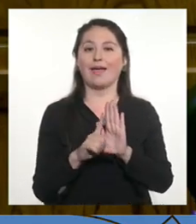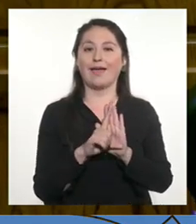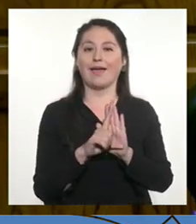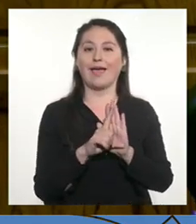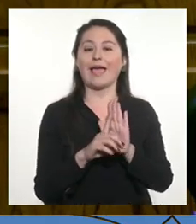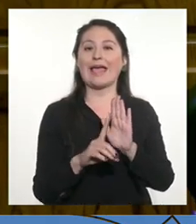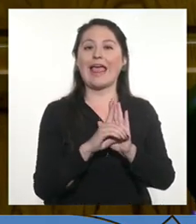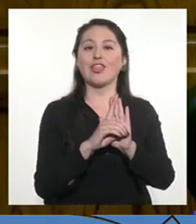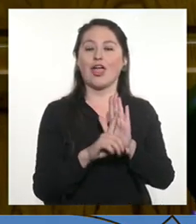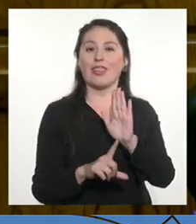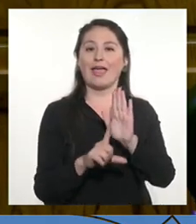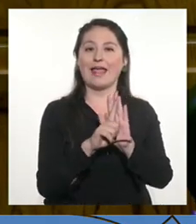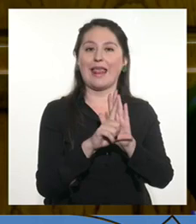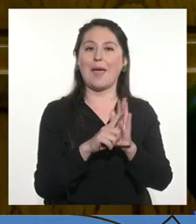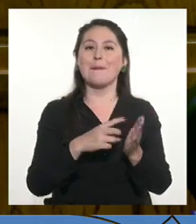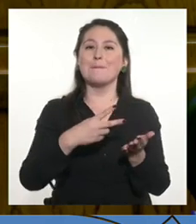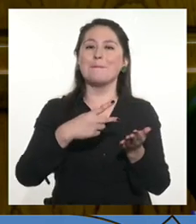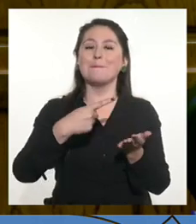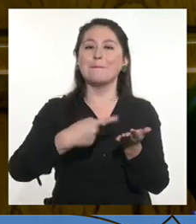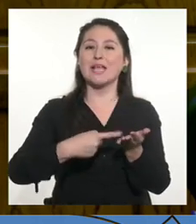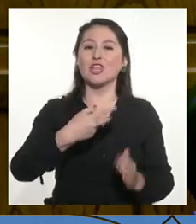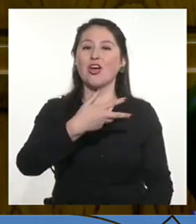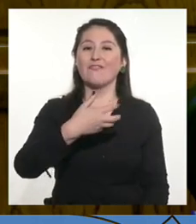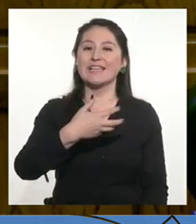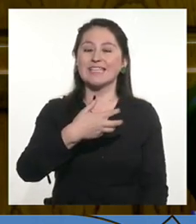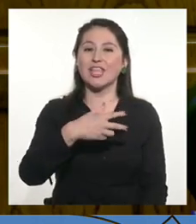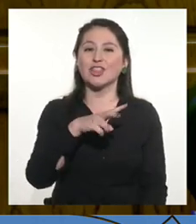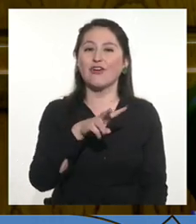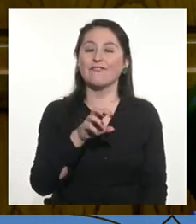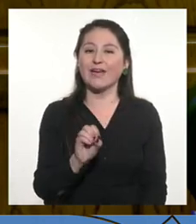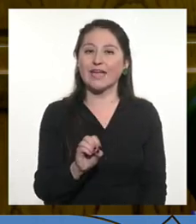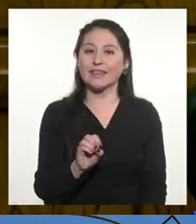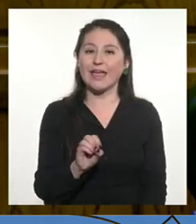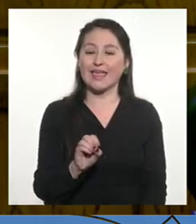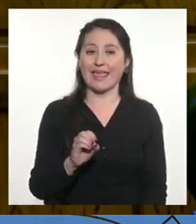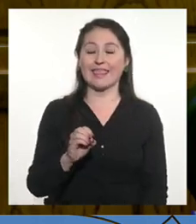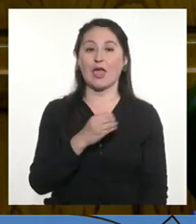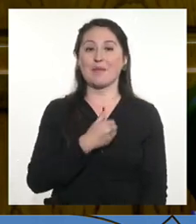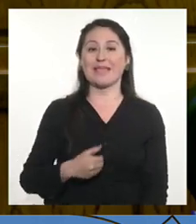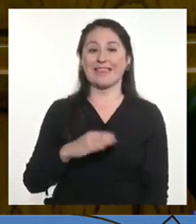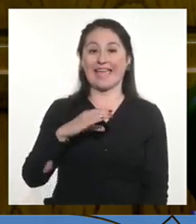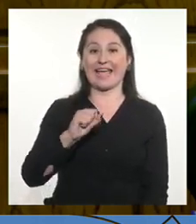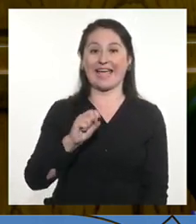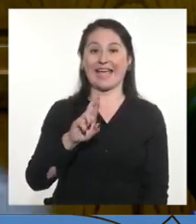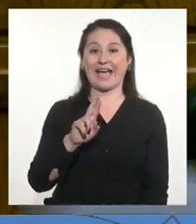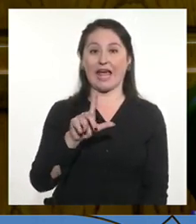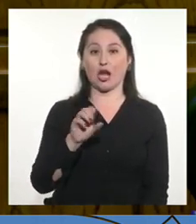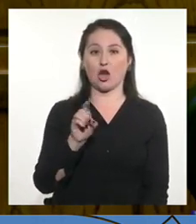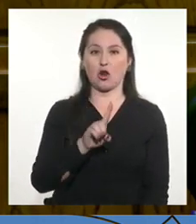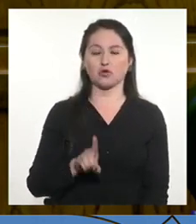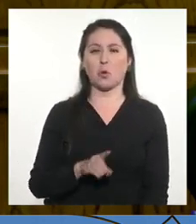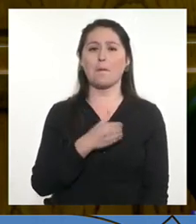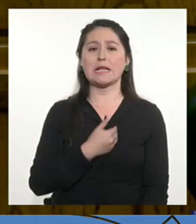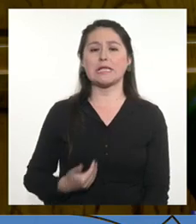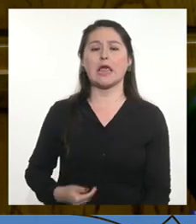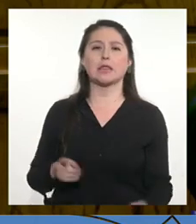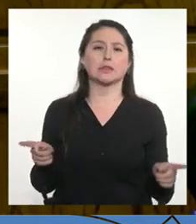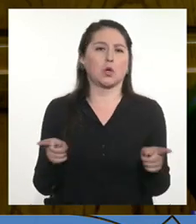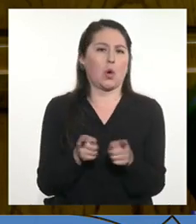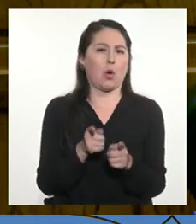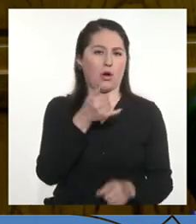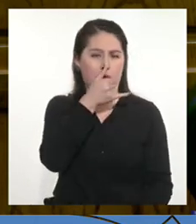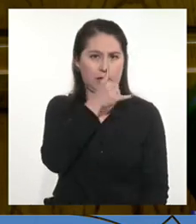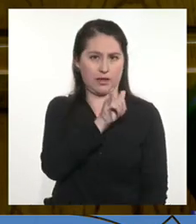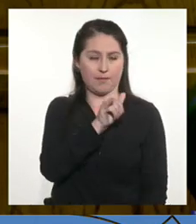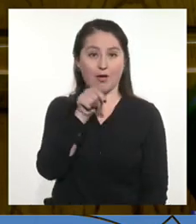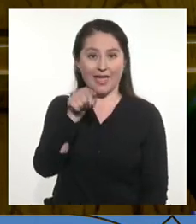año 1932 del gobierno de carlos dávila carlos dávila tuvo un gobierno muy breve de tiempo bueno pero pero ahí se